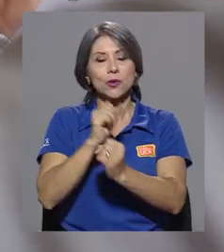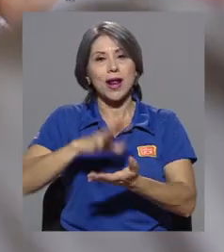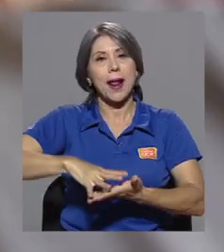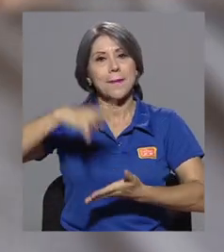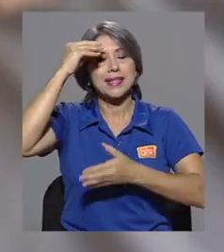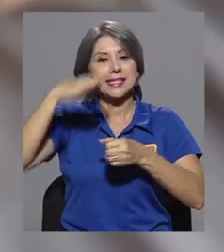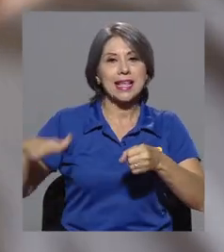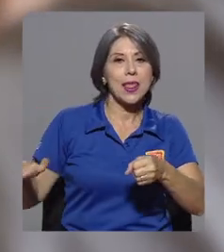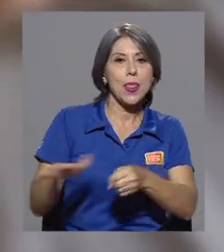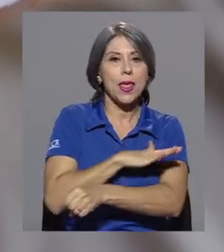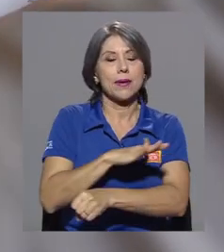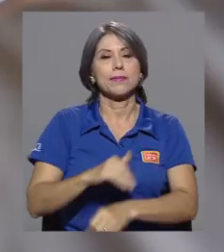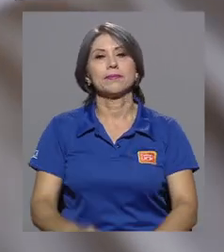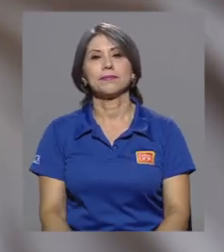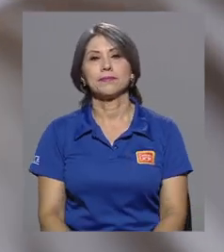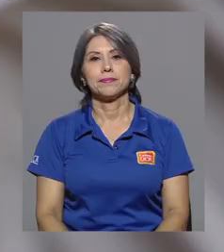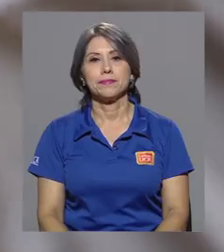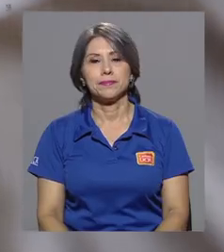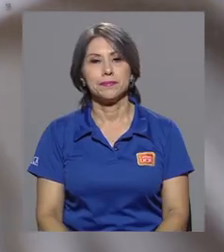aprendizaje integral de la disciplina.